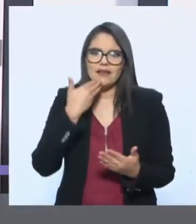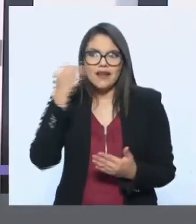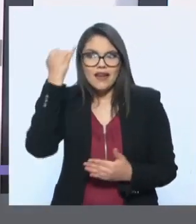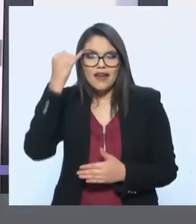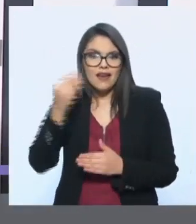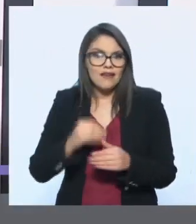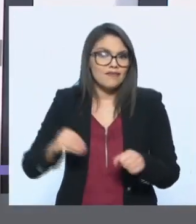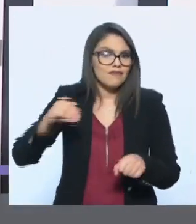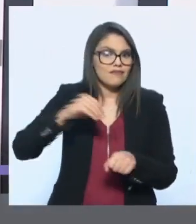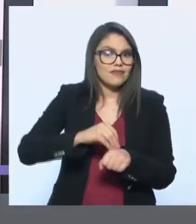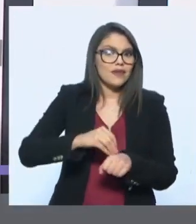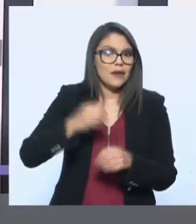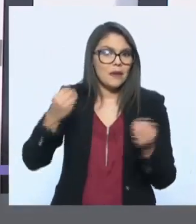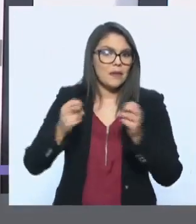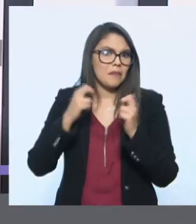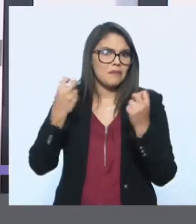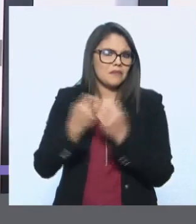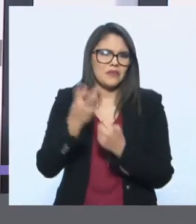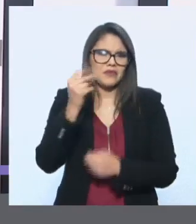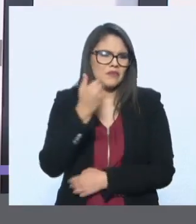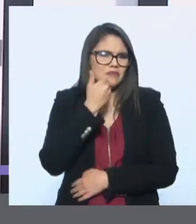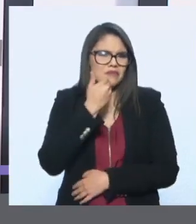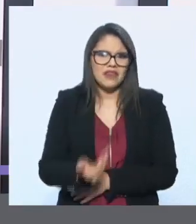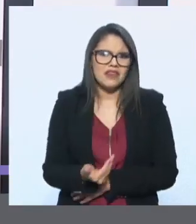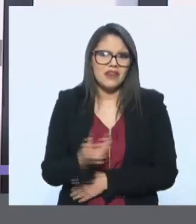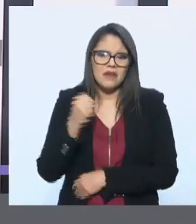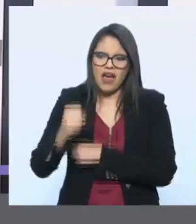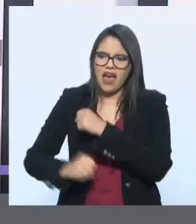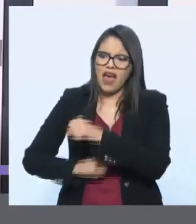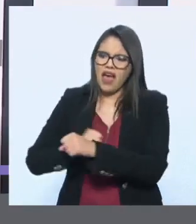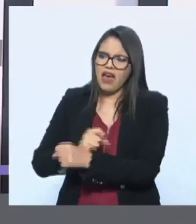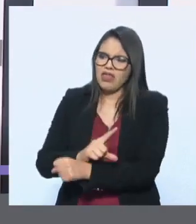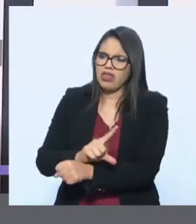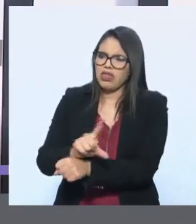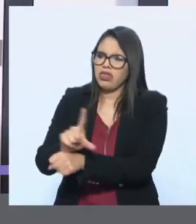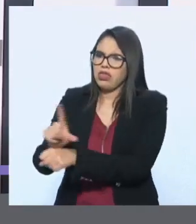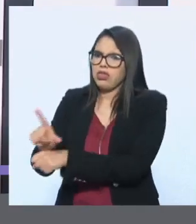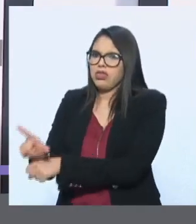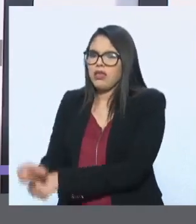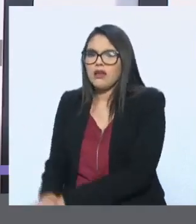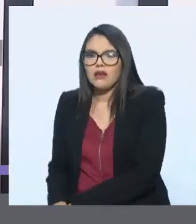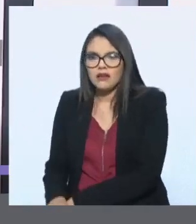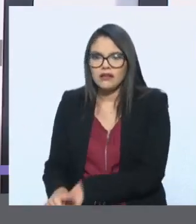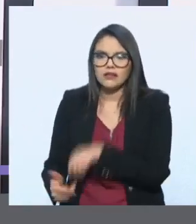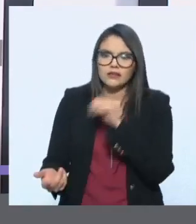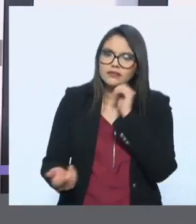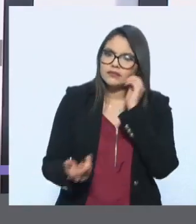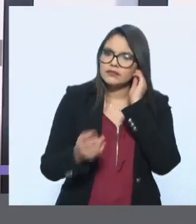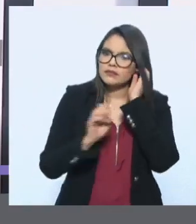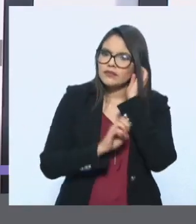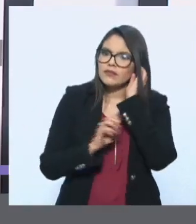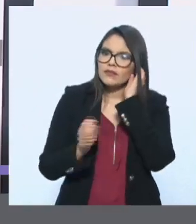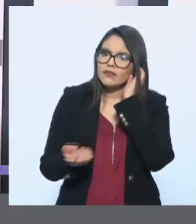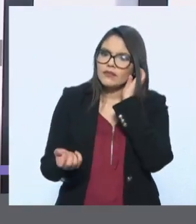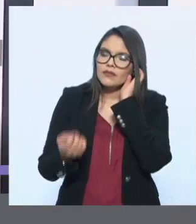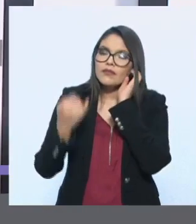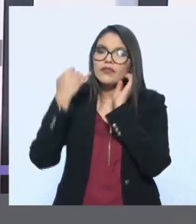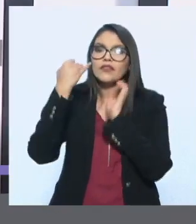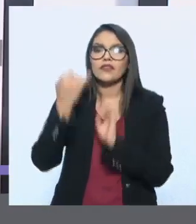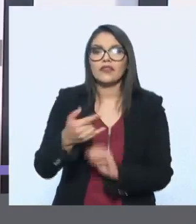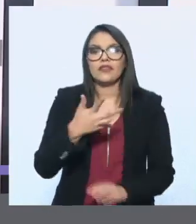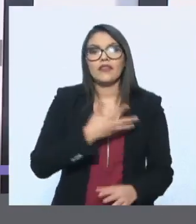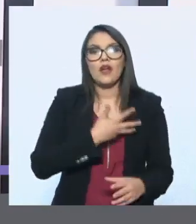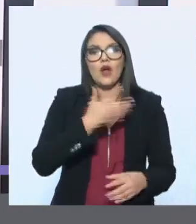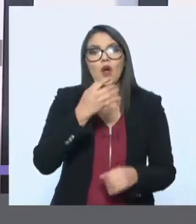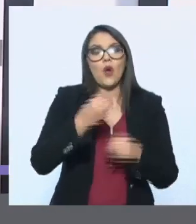un cargo como el que se le iba a dar. Si ya se les había pasado tantos años porque llegó a ser juez y después magistrado, imagínate, le iban a dar el